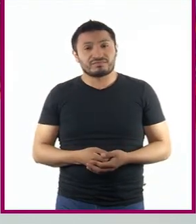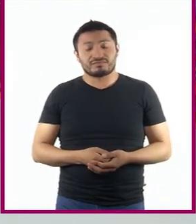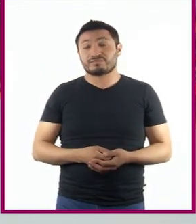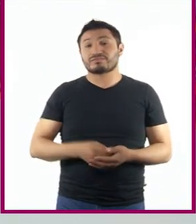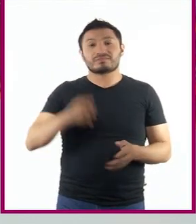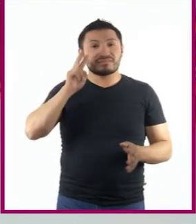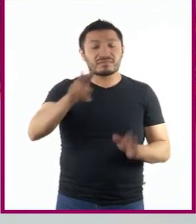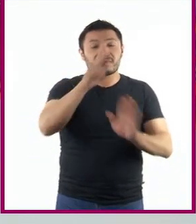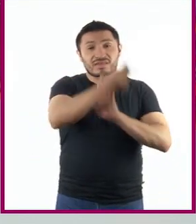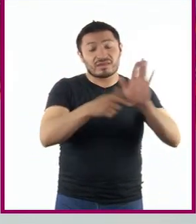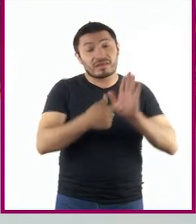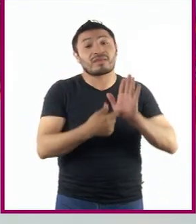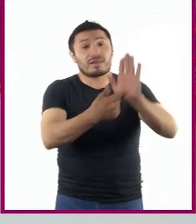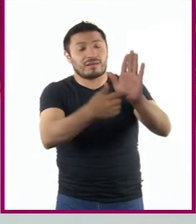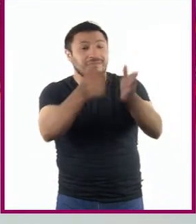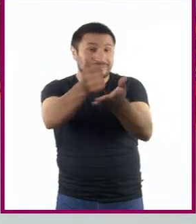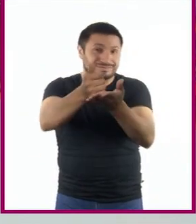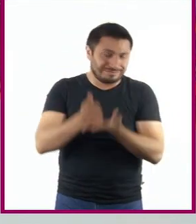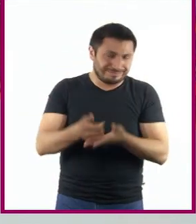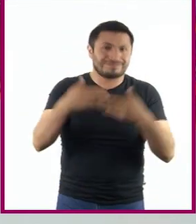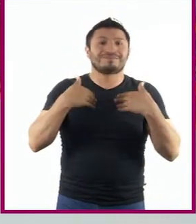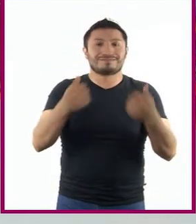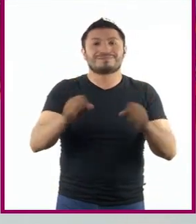vemos el siguiente video? Nos ayudará.